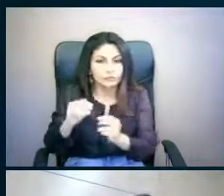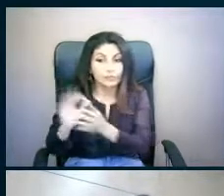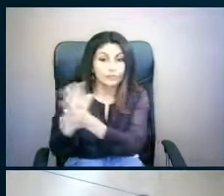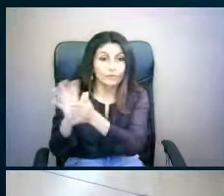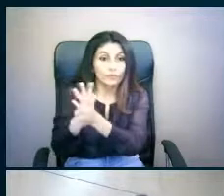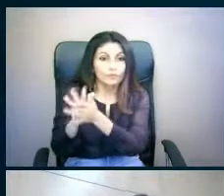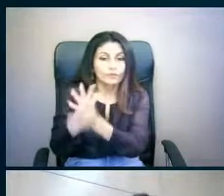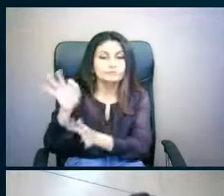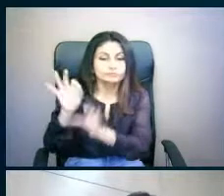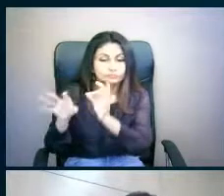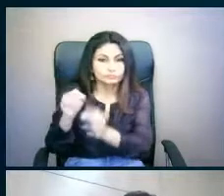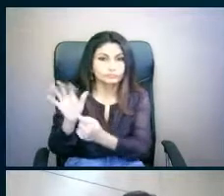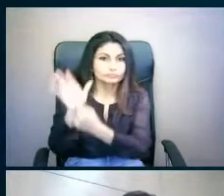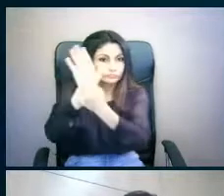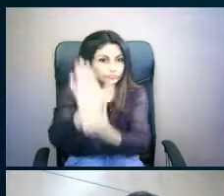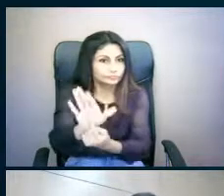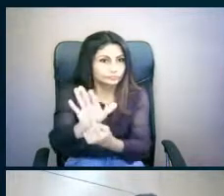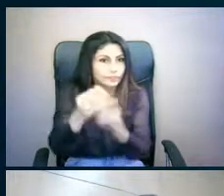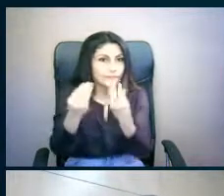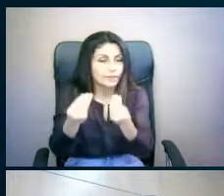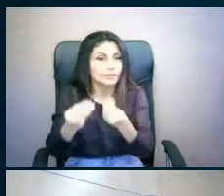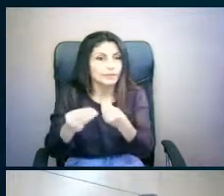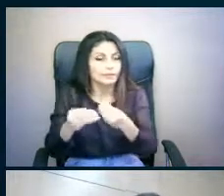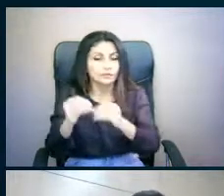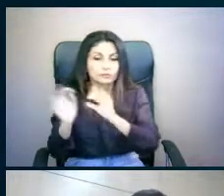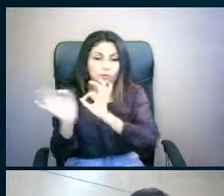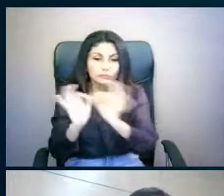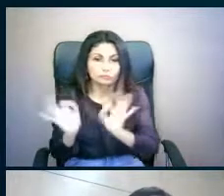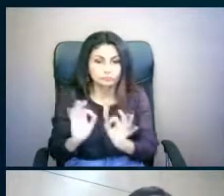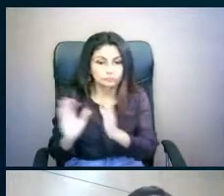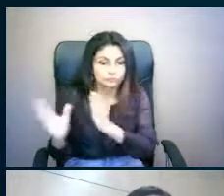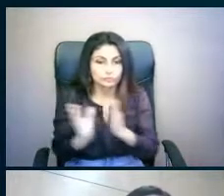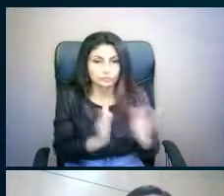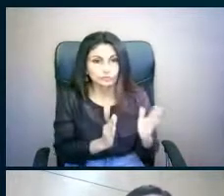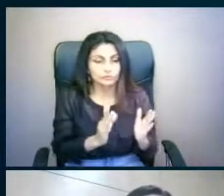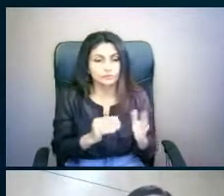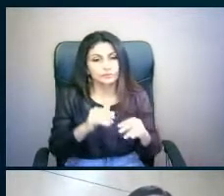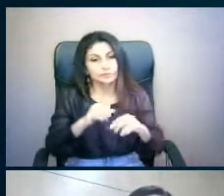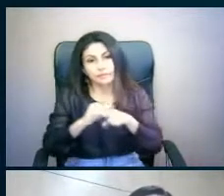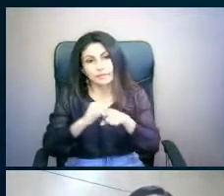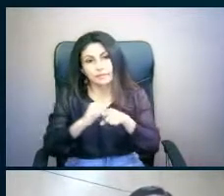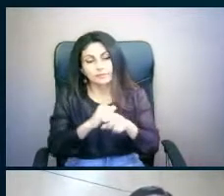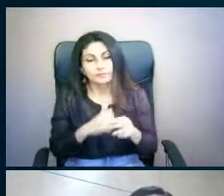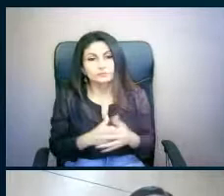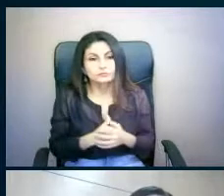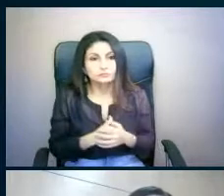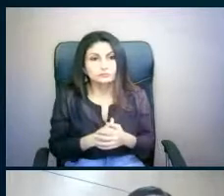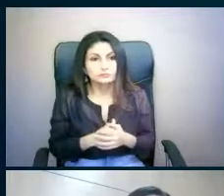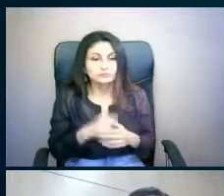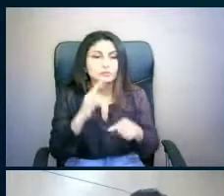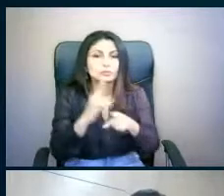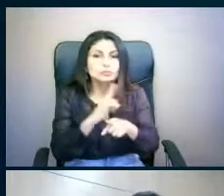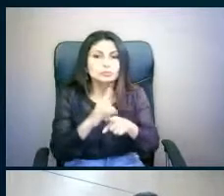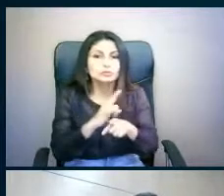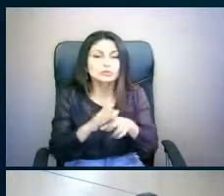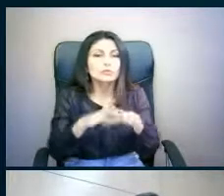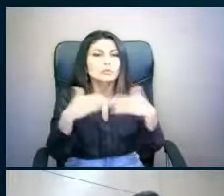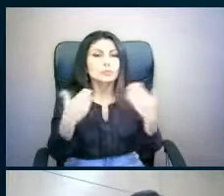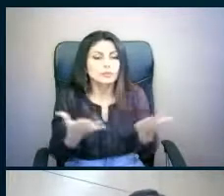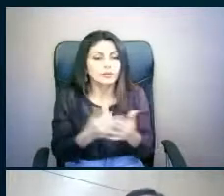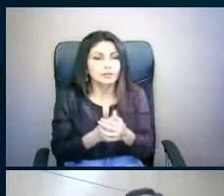reportes para utilizarlos en nuestra herramienta. Utilizamos la tabla de